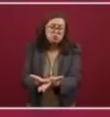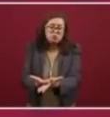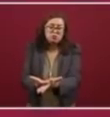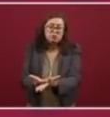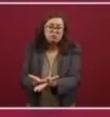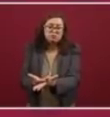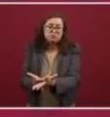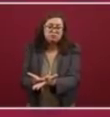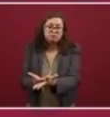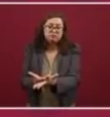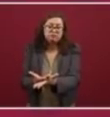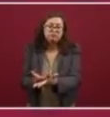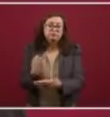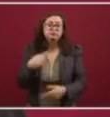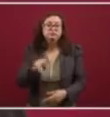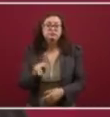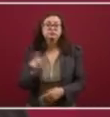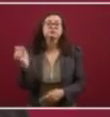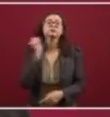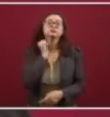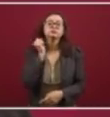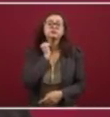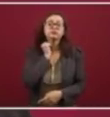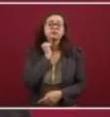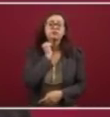los senadores,